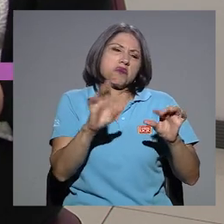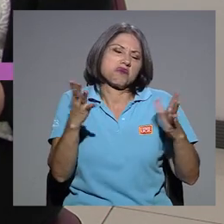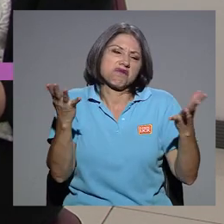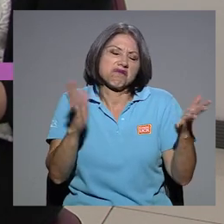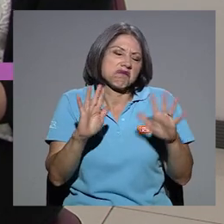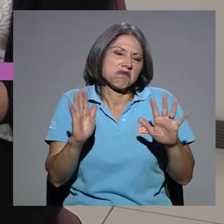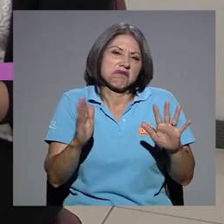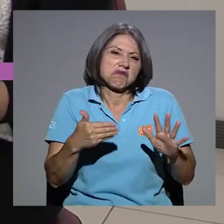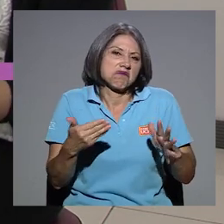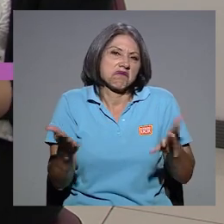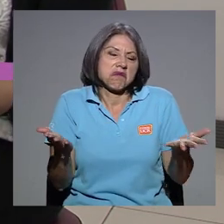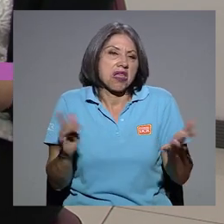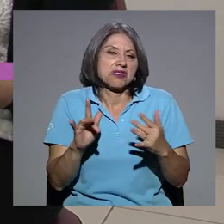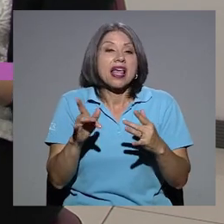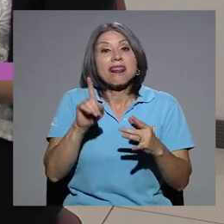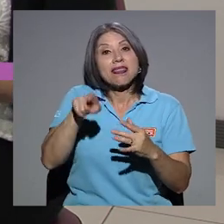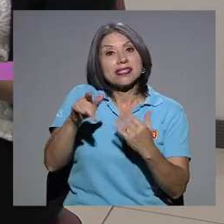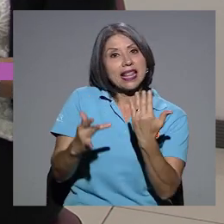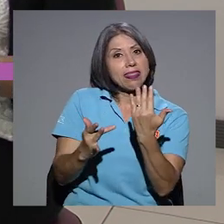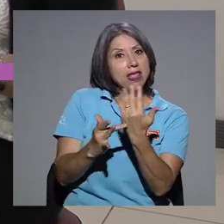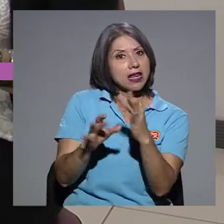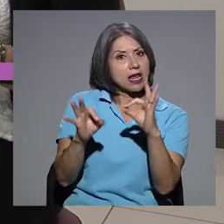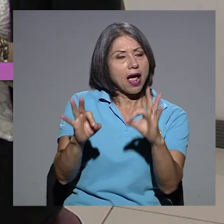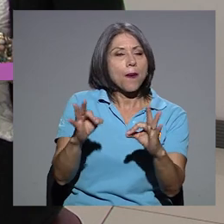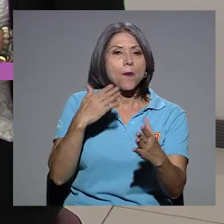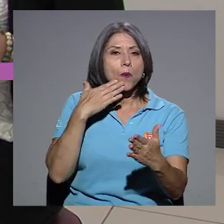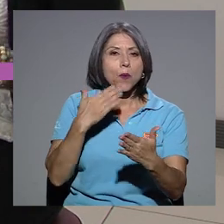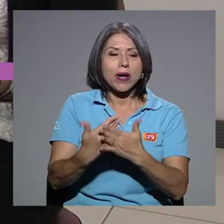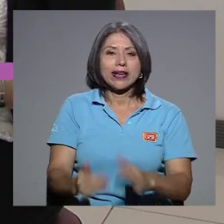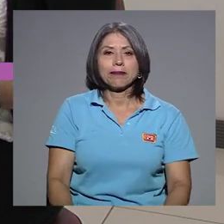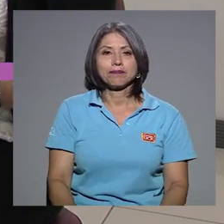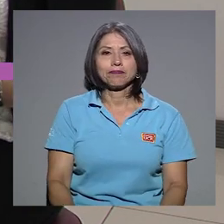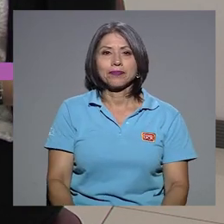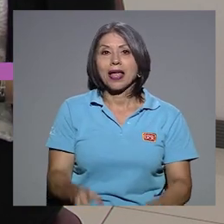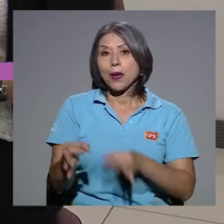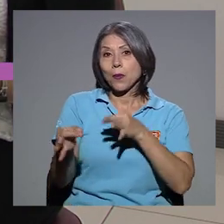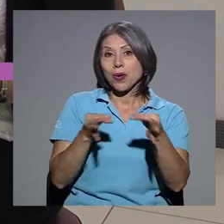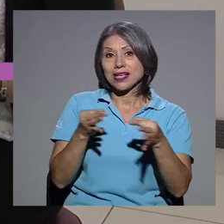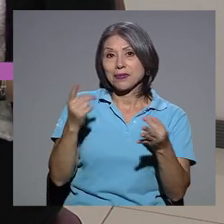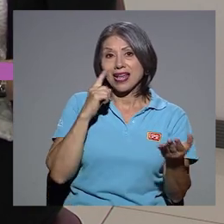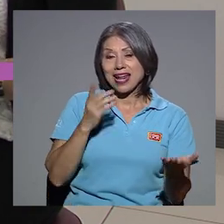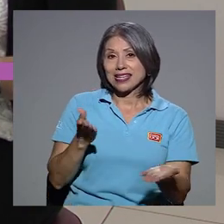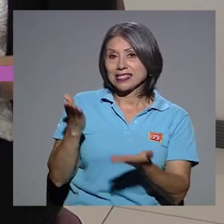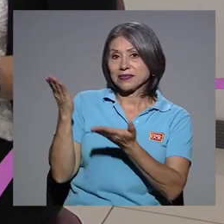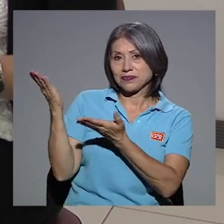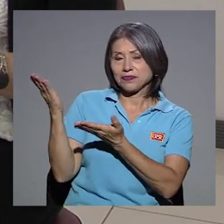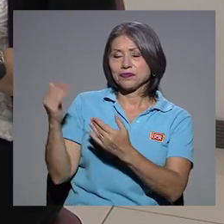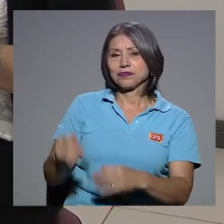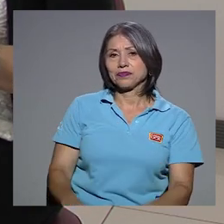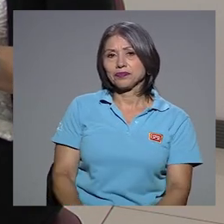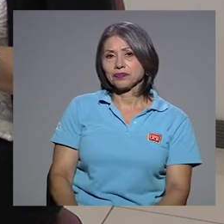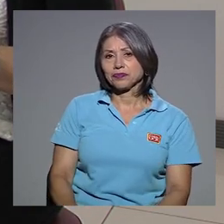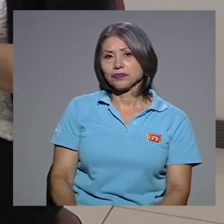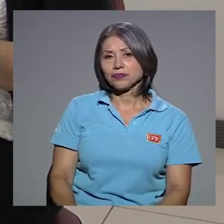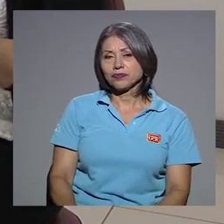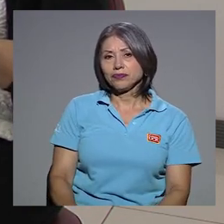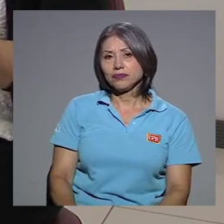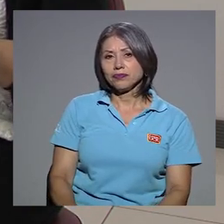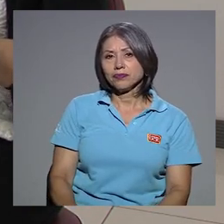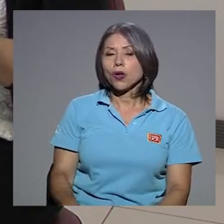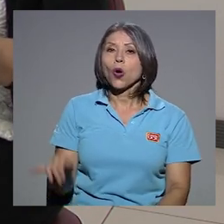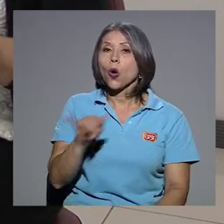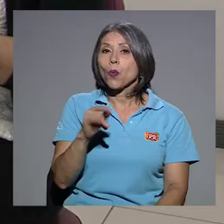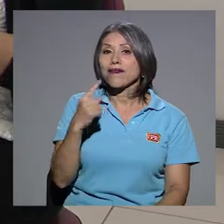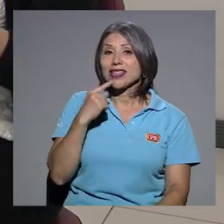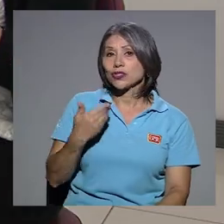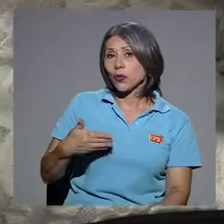demasiado, ¿verdad? Es un tema de técnica. Entonces, voy a explicarles con la parte de abajo porque aquí, como les